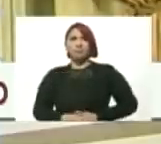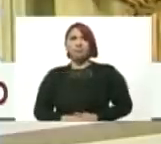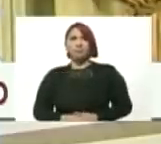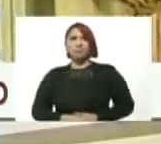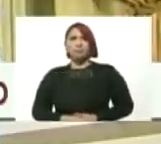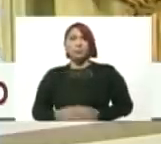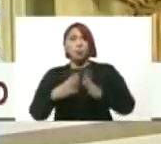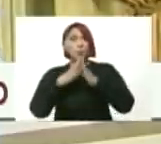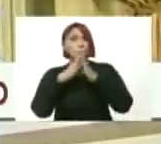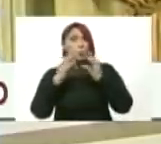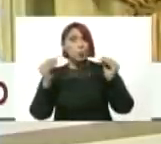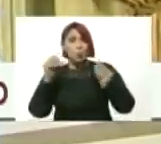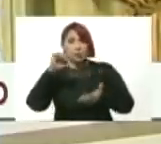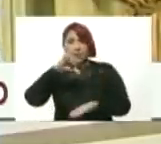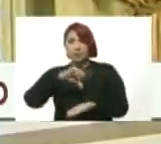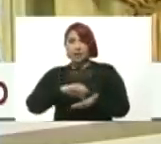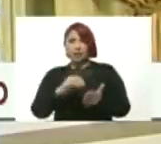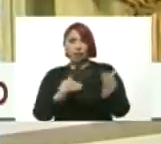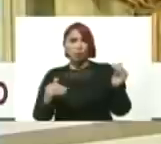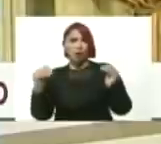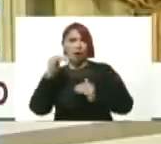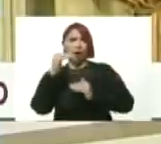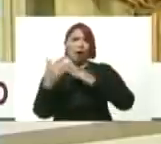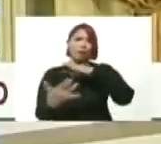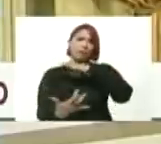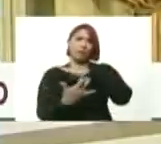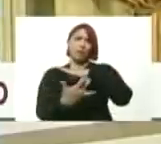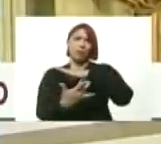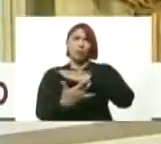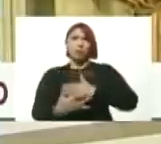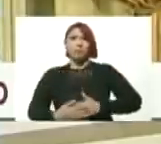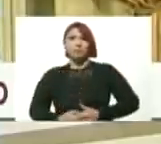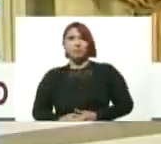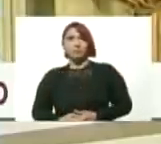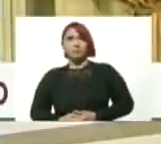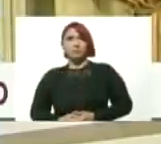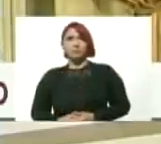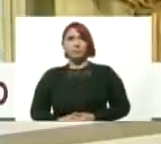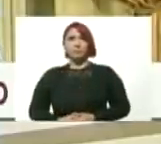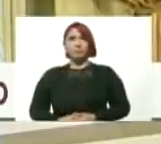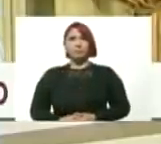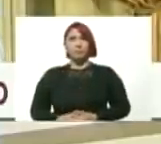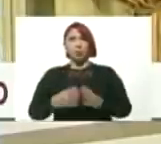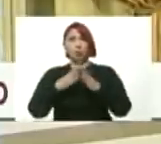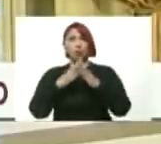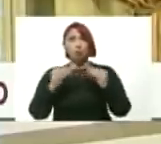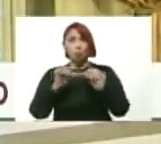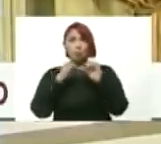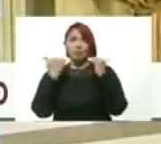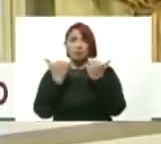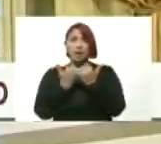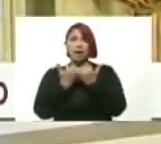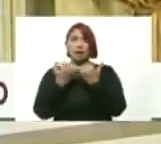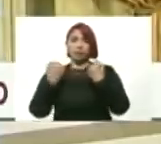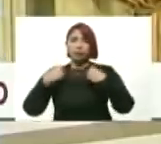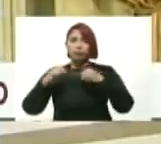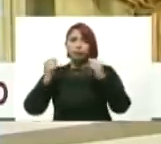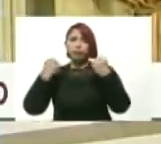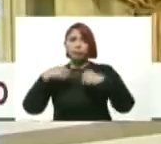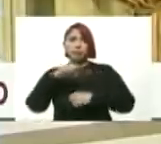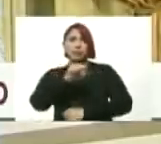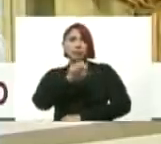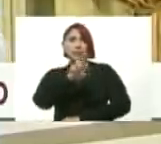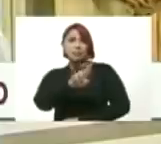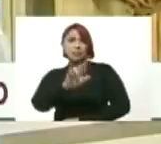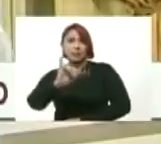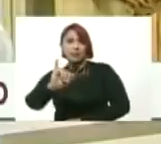todos los centros de alta tecnología los caps todas las salas de rehabilitación integral ese rey